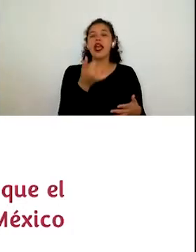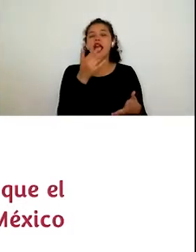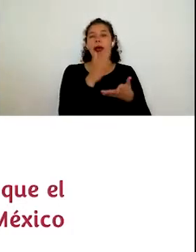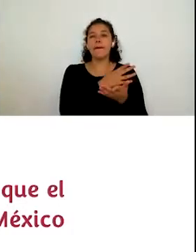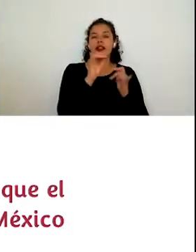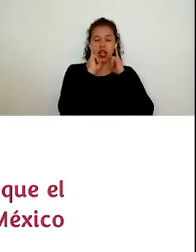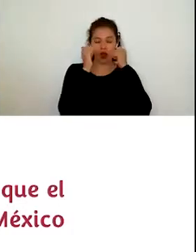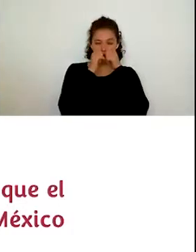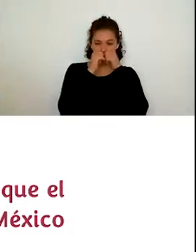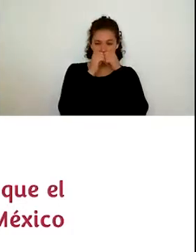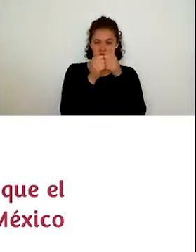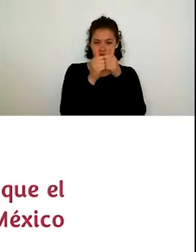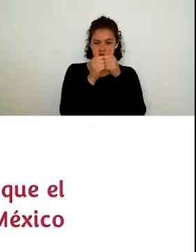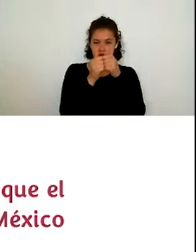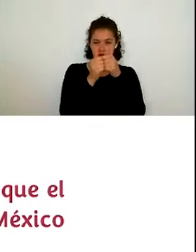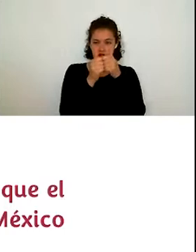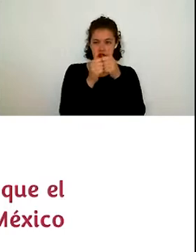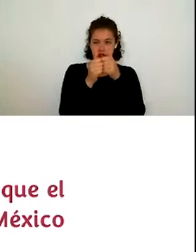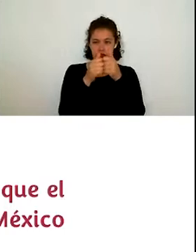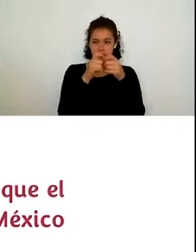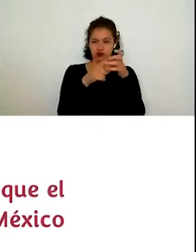alguna duda al respecto.